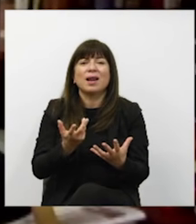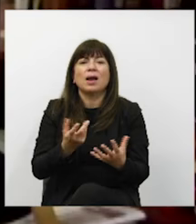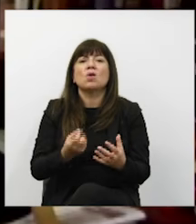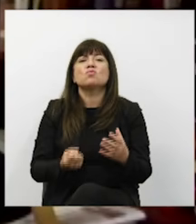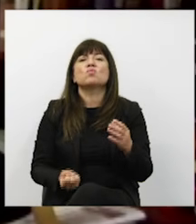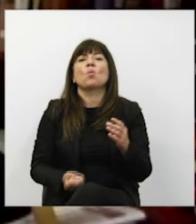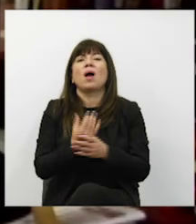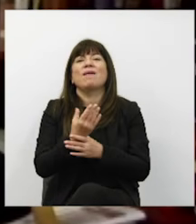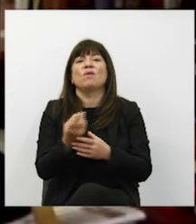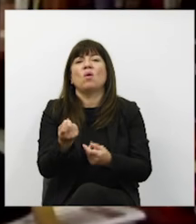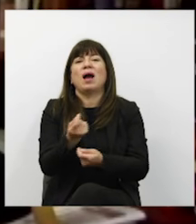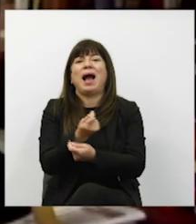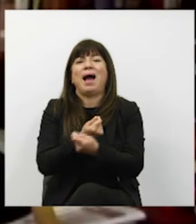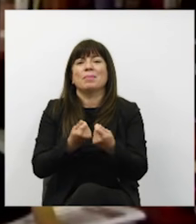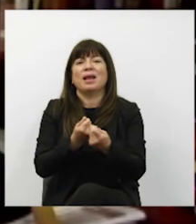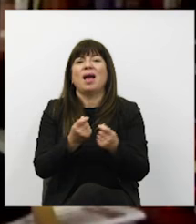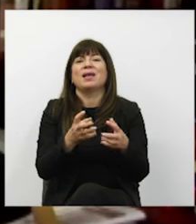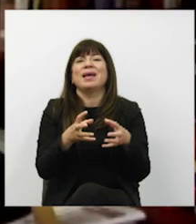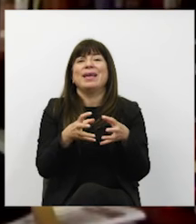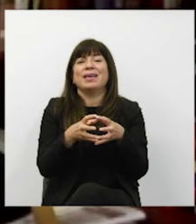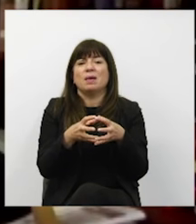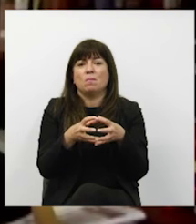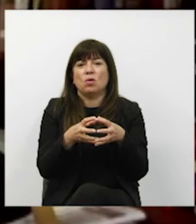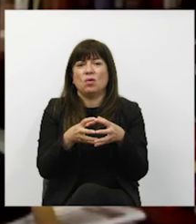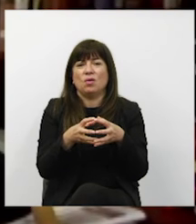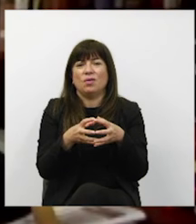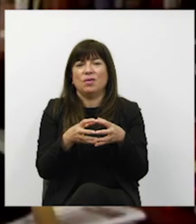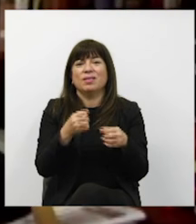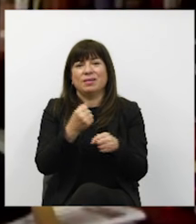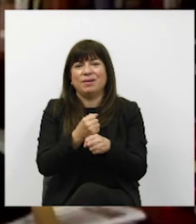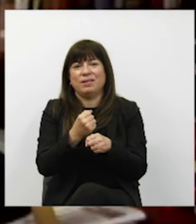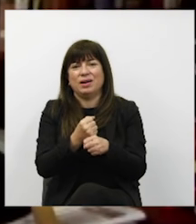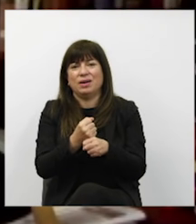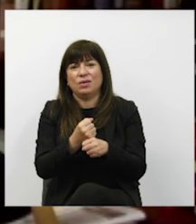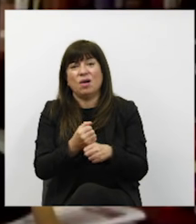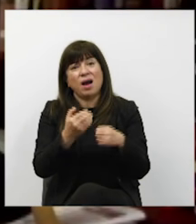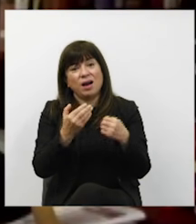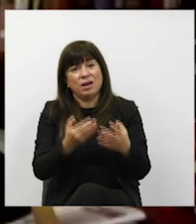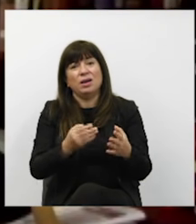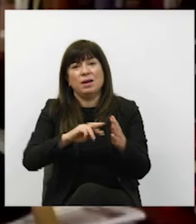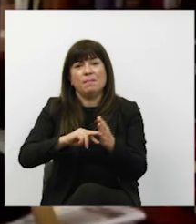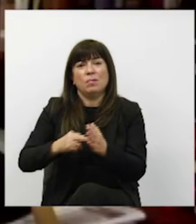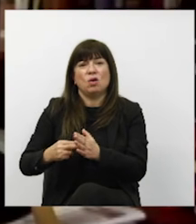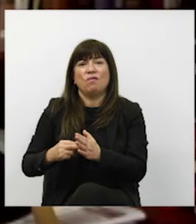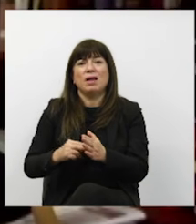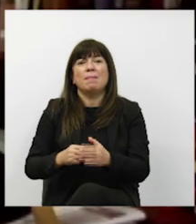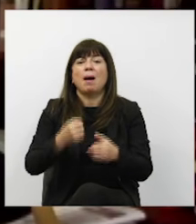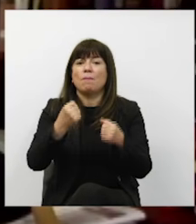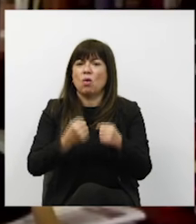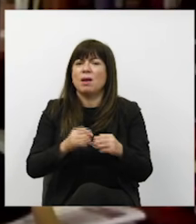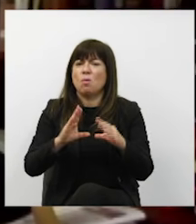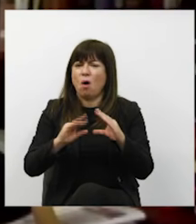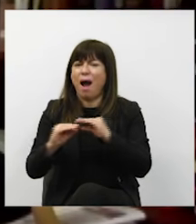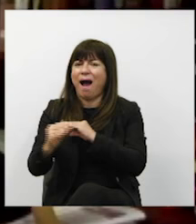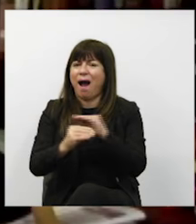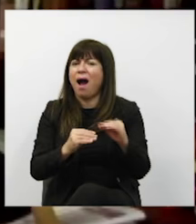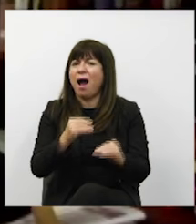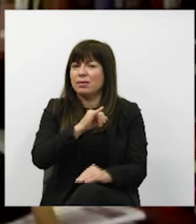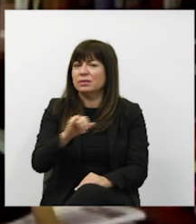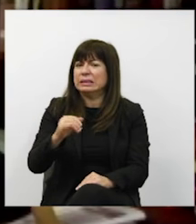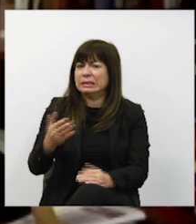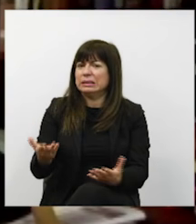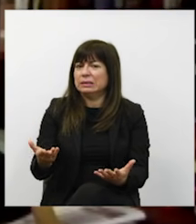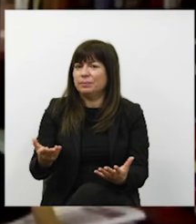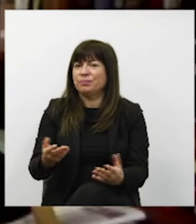nuevo capital y equipo. Y ahí creo que estamos con problemas para adelante, y podemos hablarlo después, y creo que tiene que ver